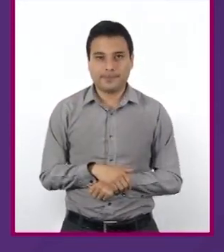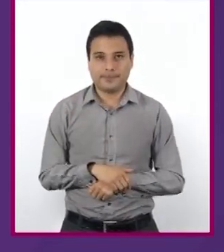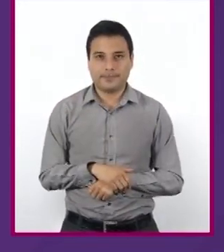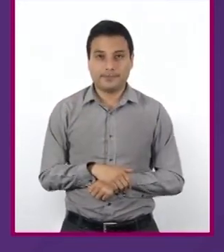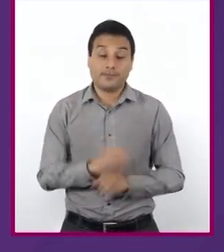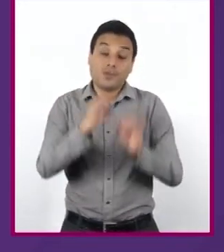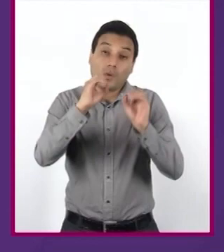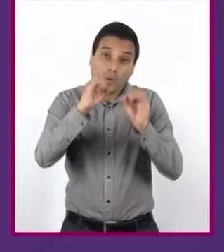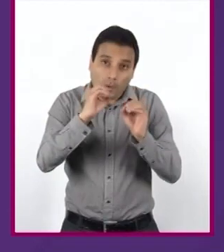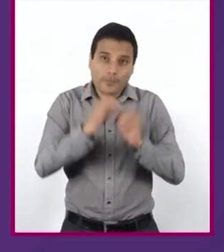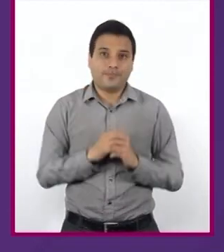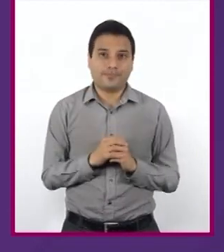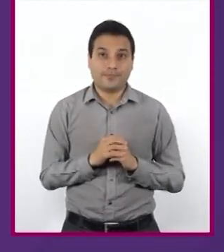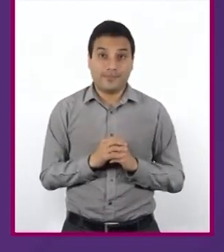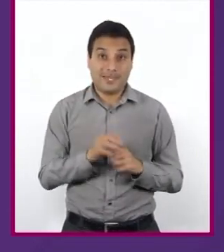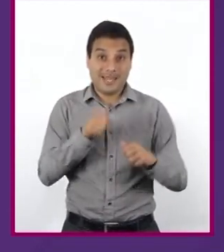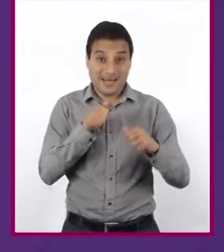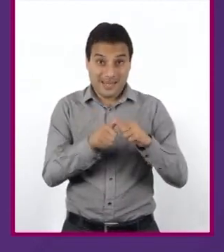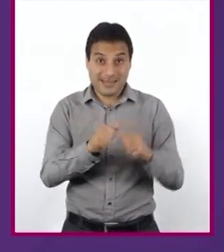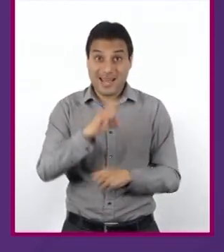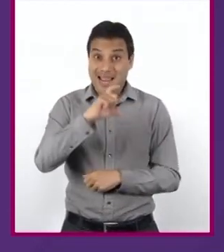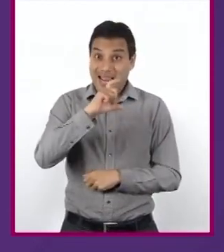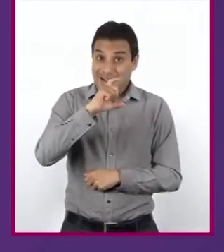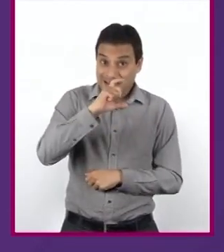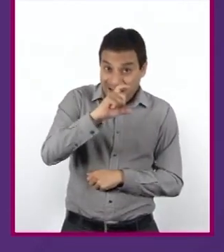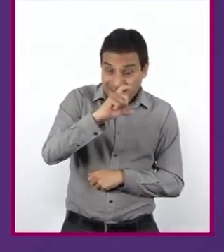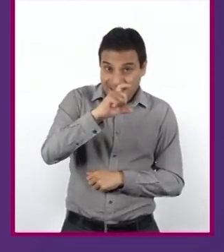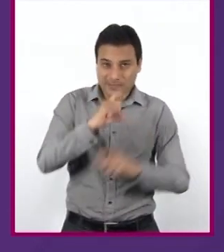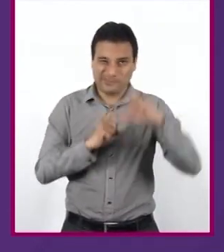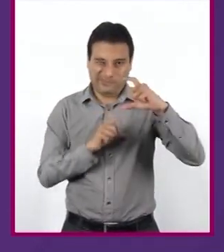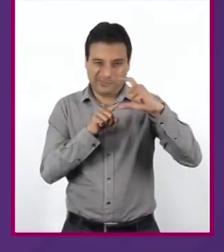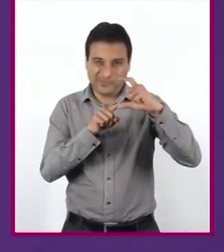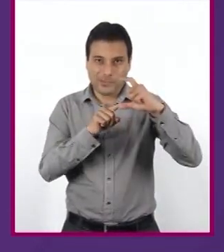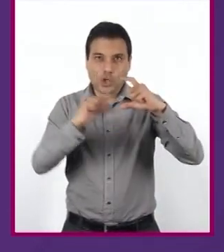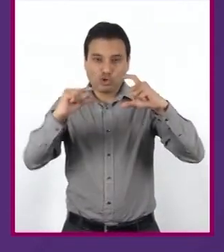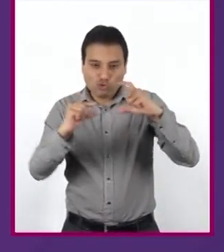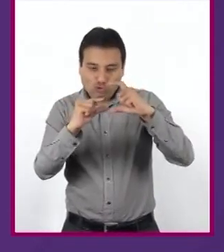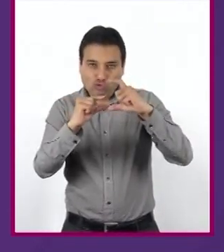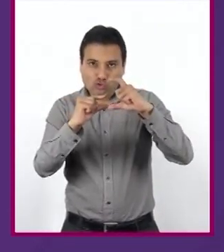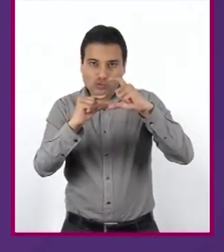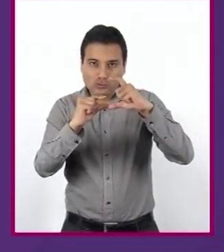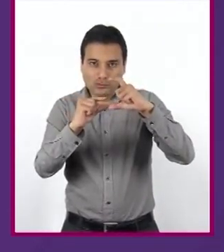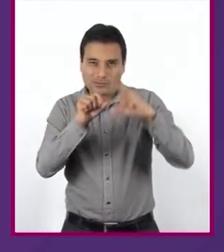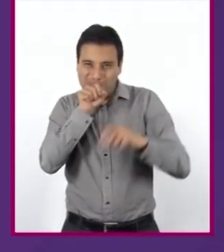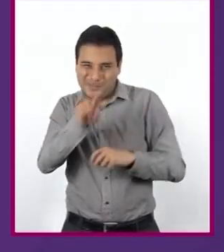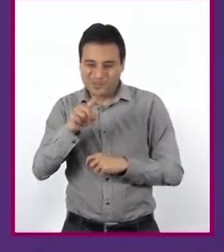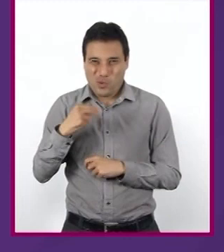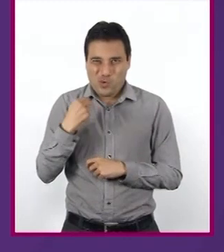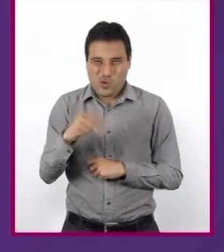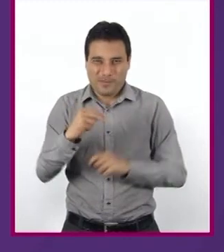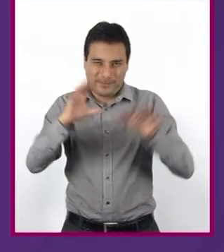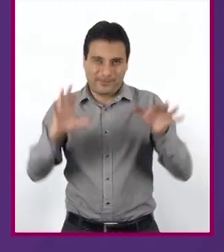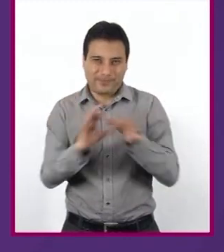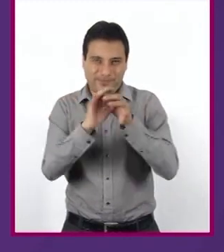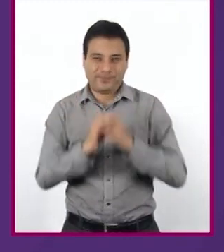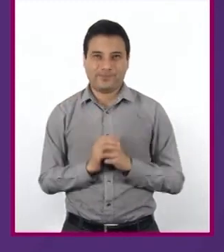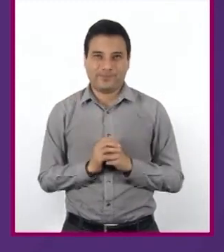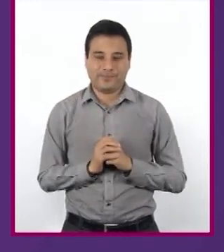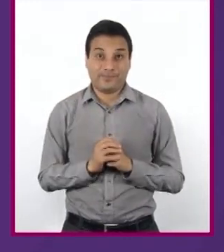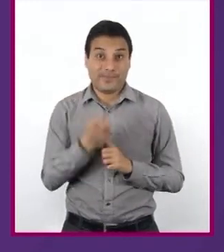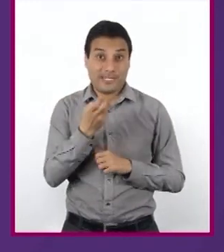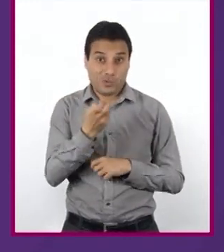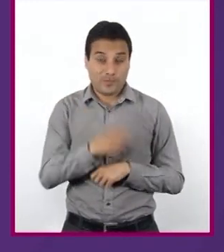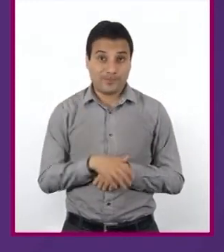o bien con una mayúscula y una minúscula relacionadas con el nombre del elemento. De esta